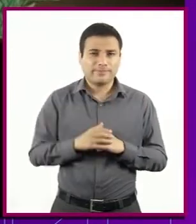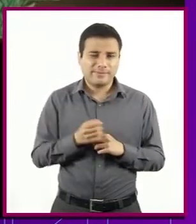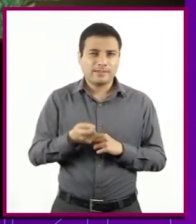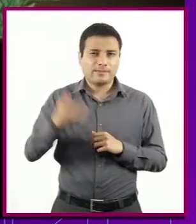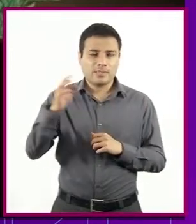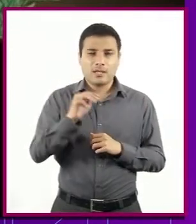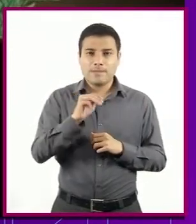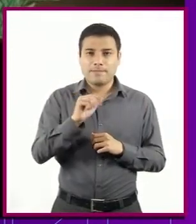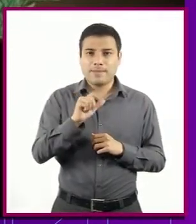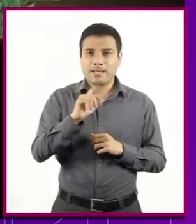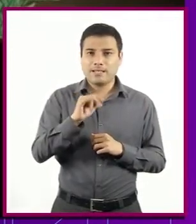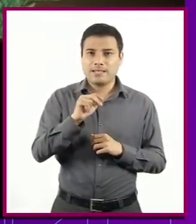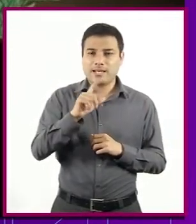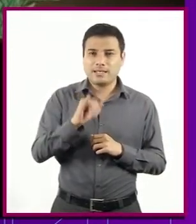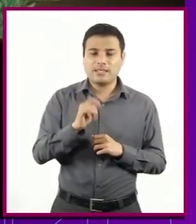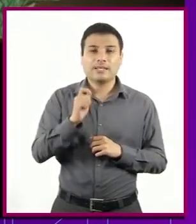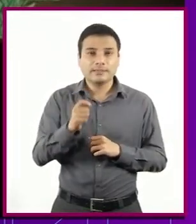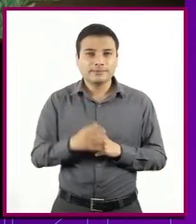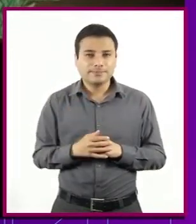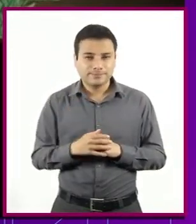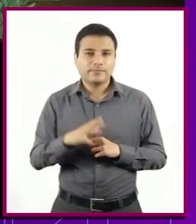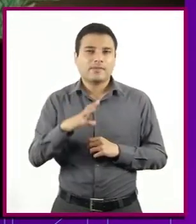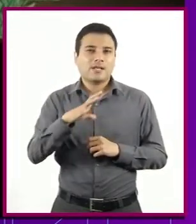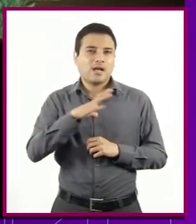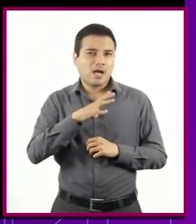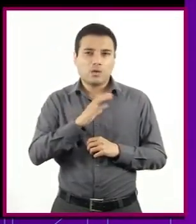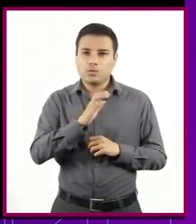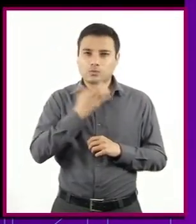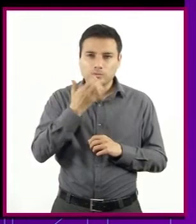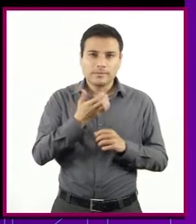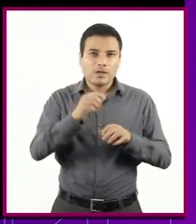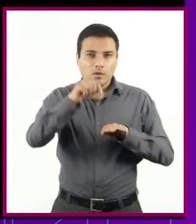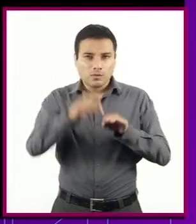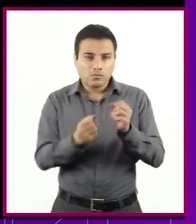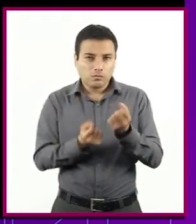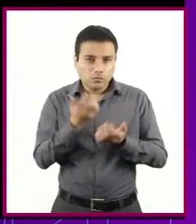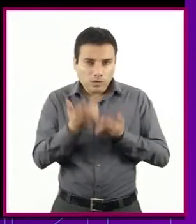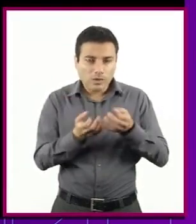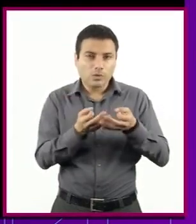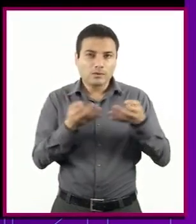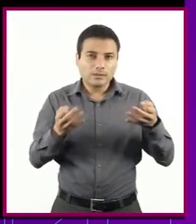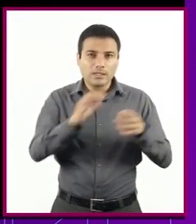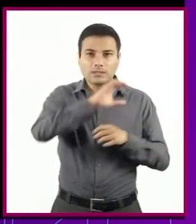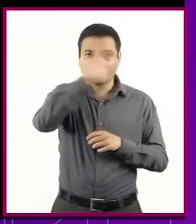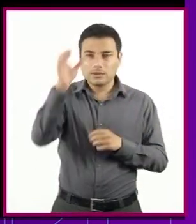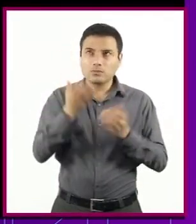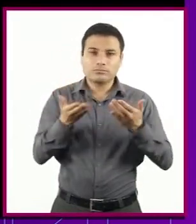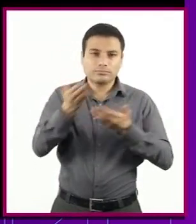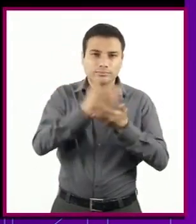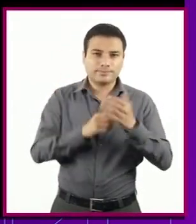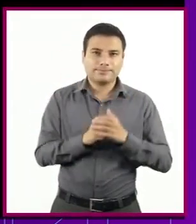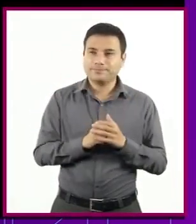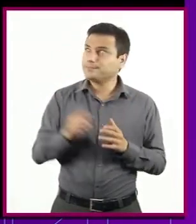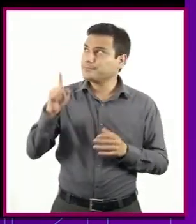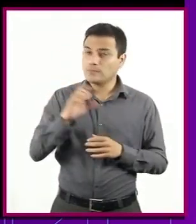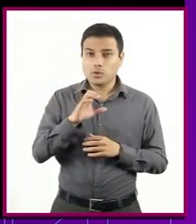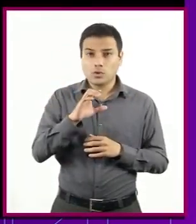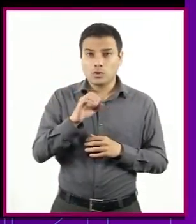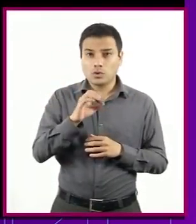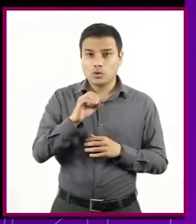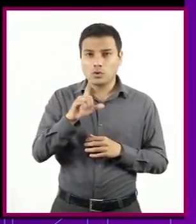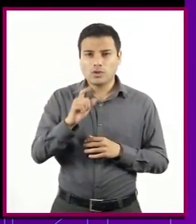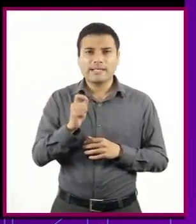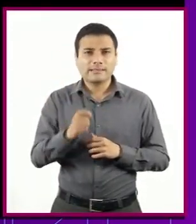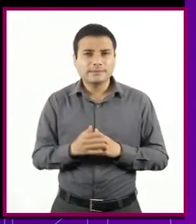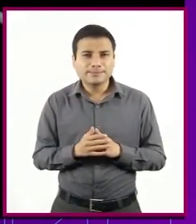un movimiento que lleva las esencias de un plano a otro. El cocol, como lo llaman los totonacos, tiene